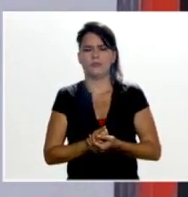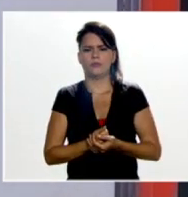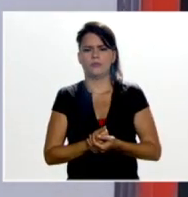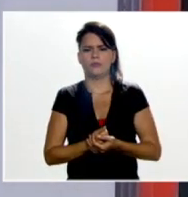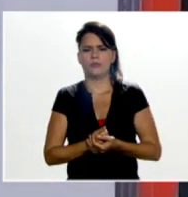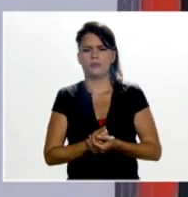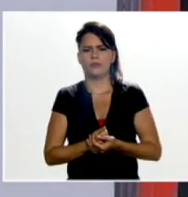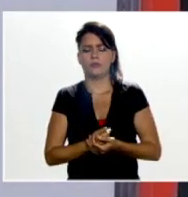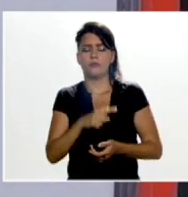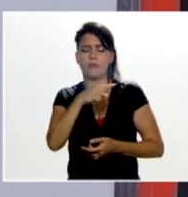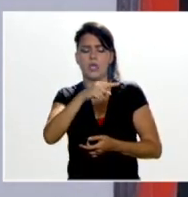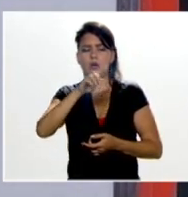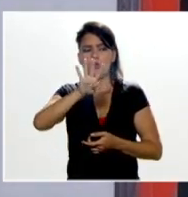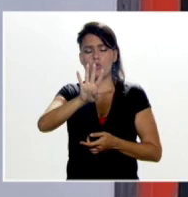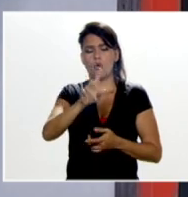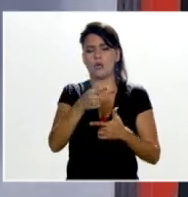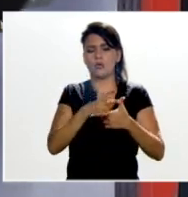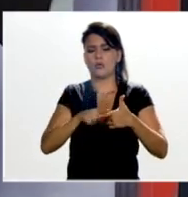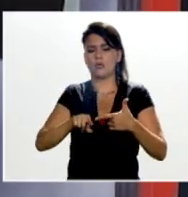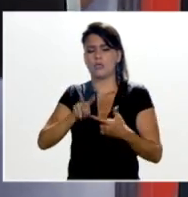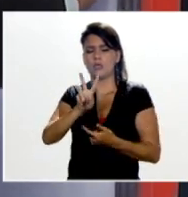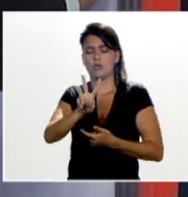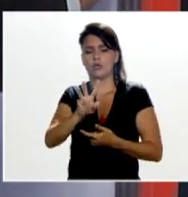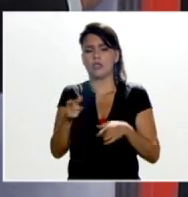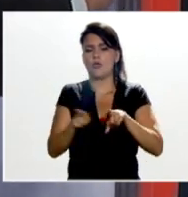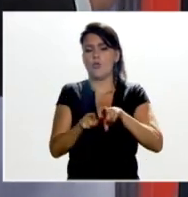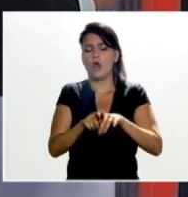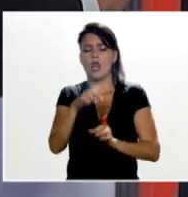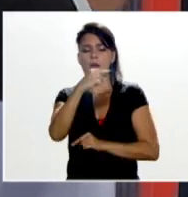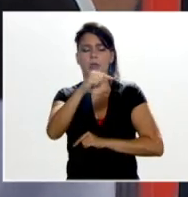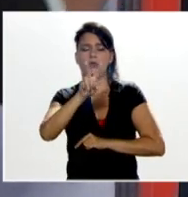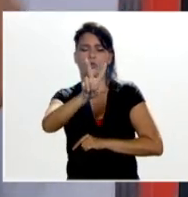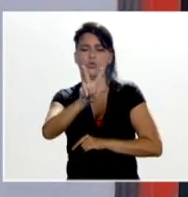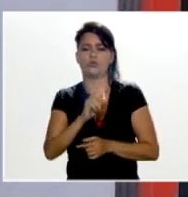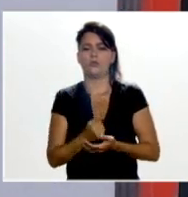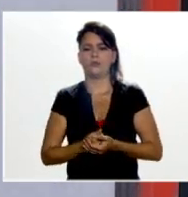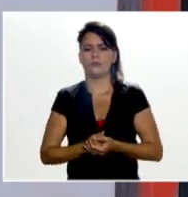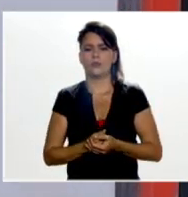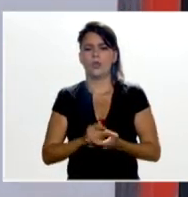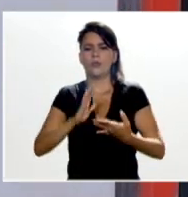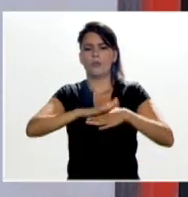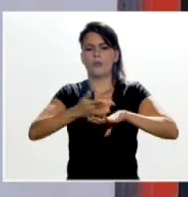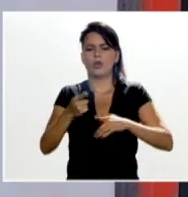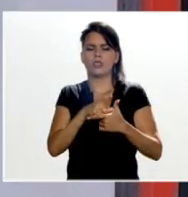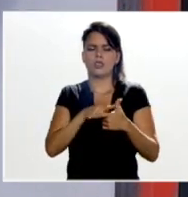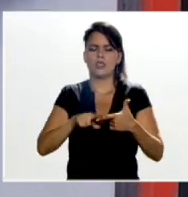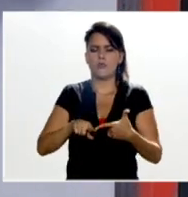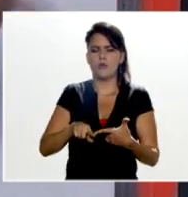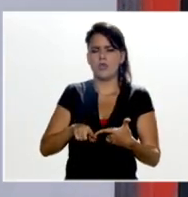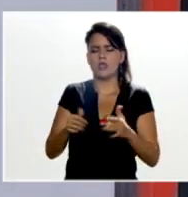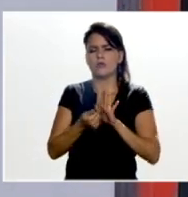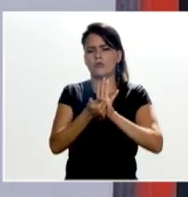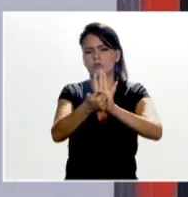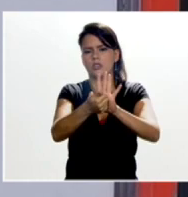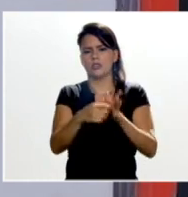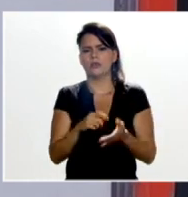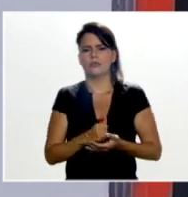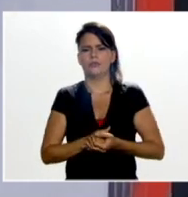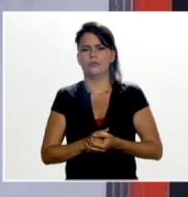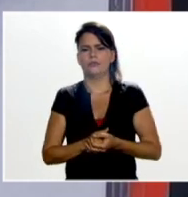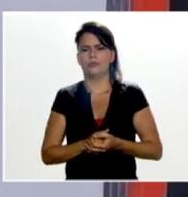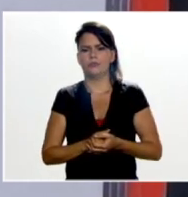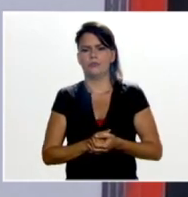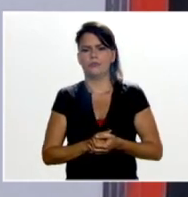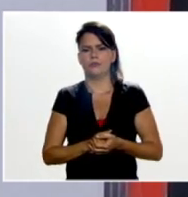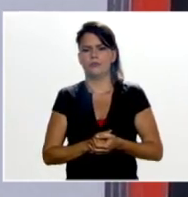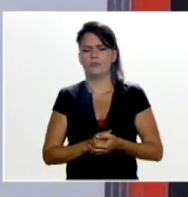Y menos 4 entre 2 da menos 2. Porque se dividen los signos. Menos entre más da menos. Y 4